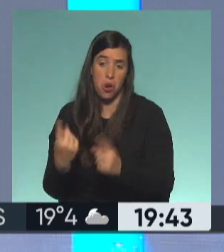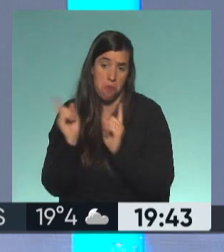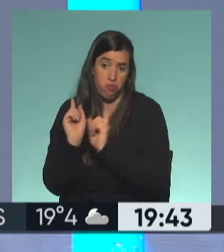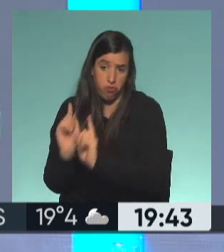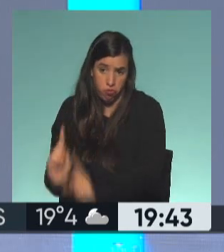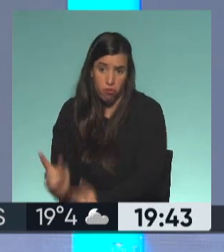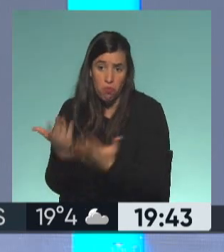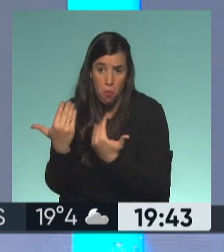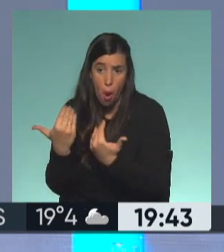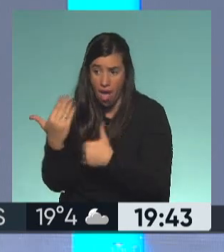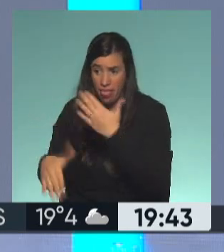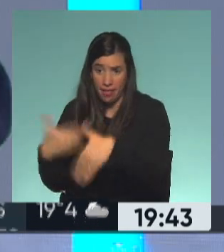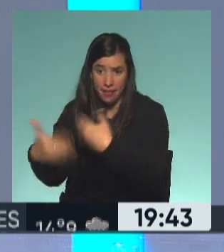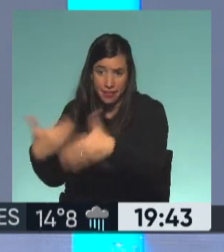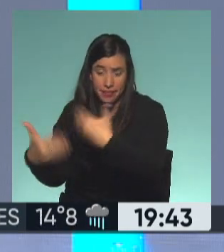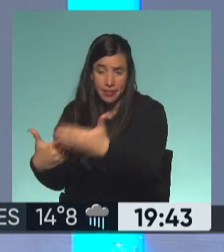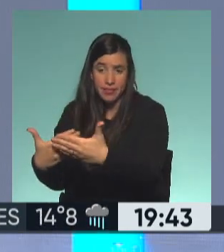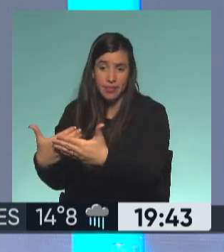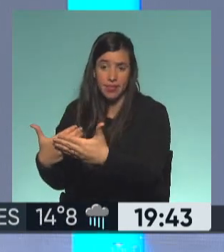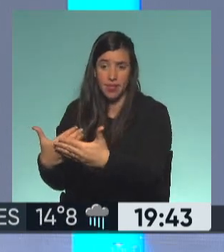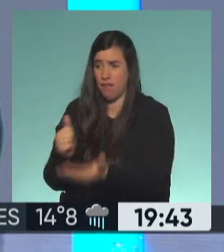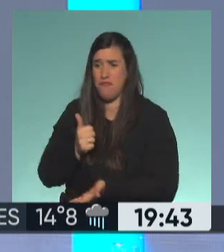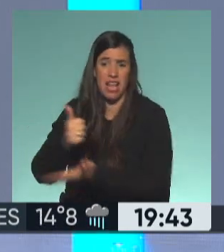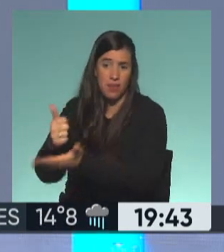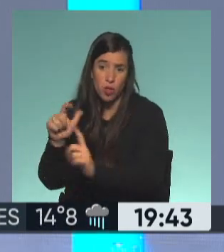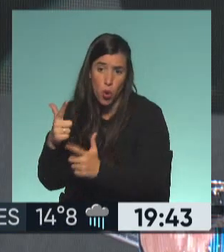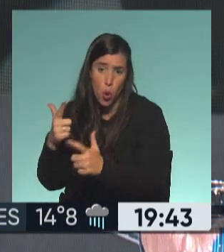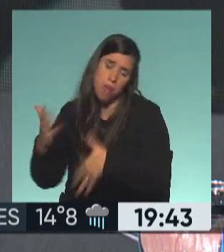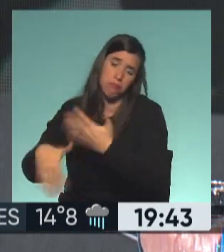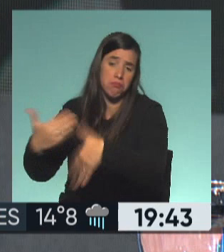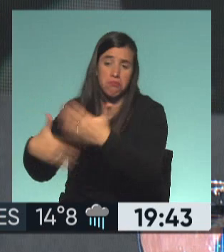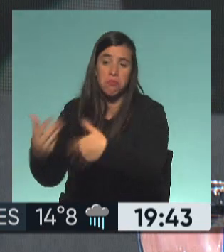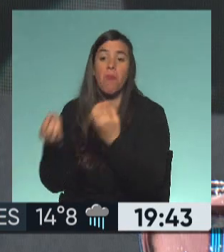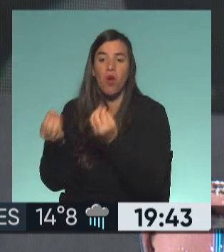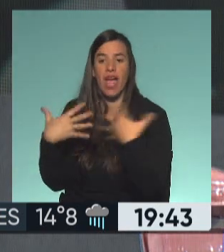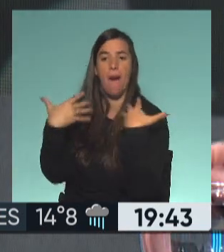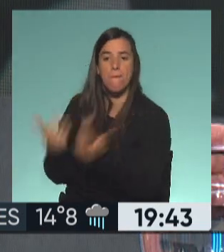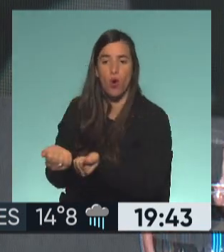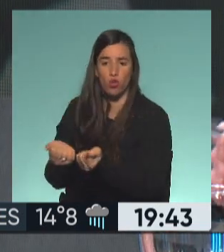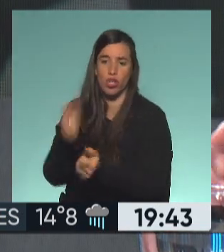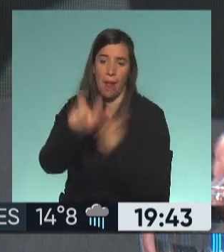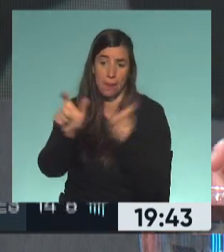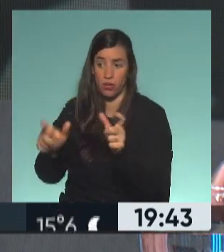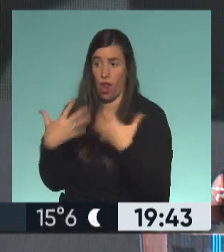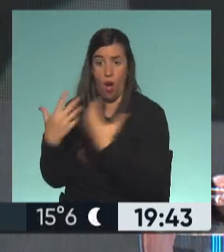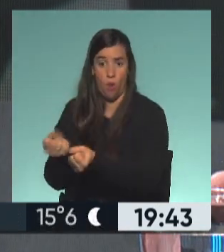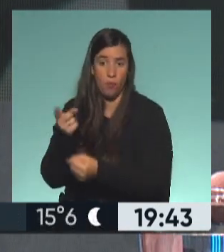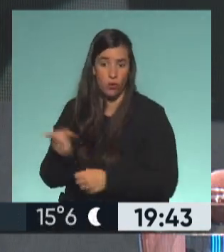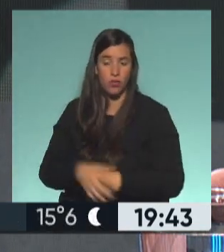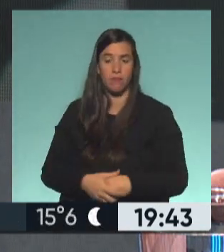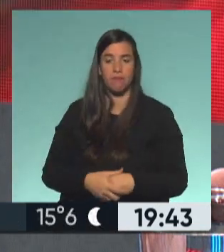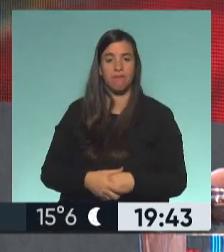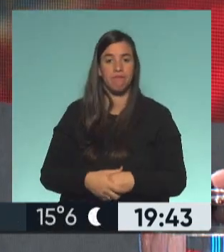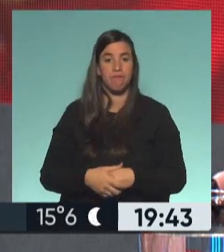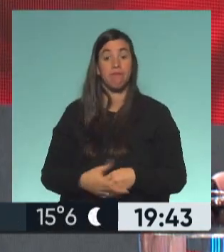seguir viendo crecer por los niveles de adhesión popular. Con eso que decís, es interesante también observar lo que pasó en el foro de Yao Yao.